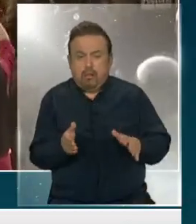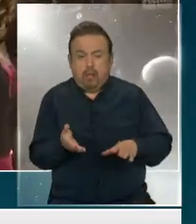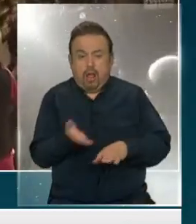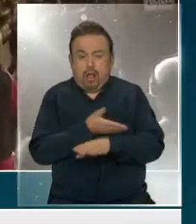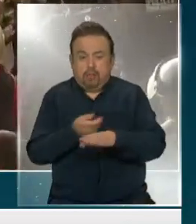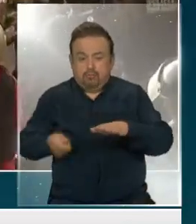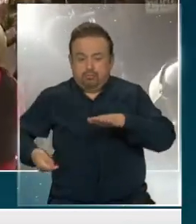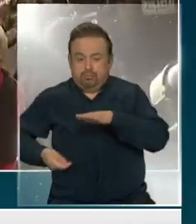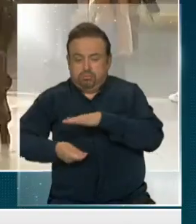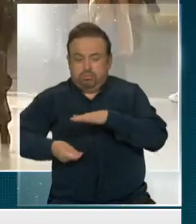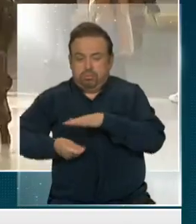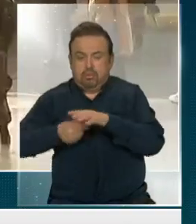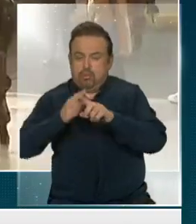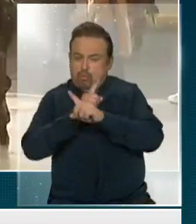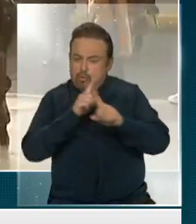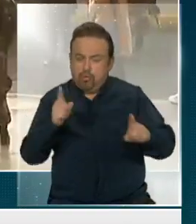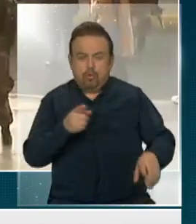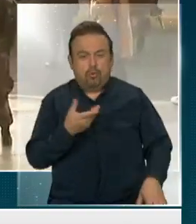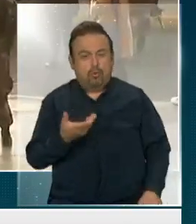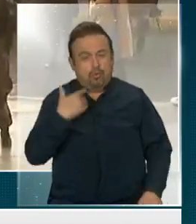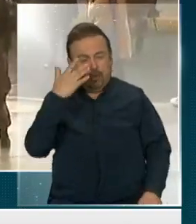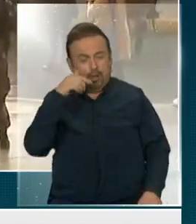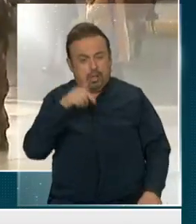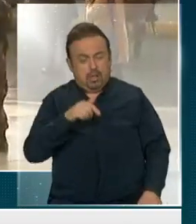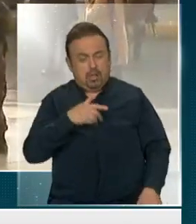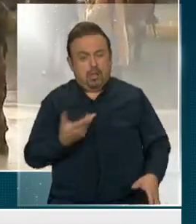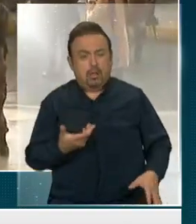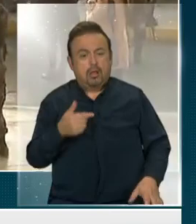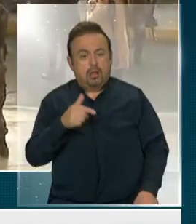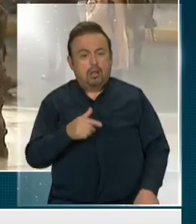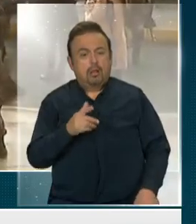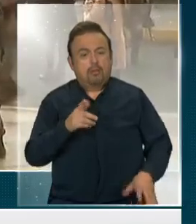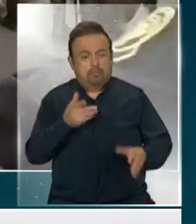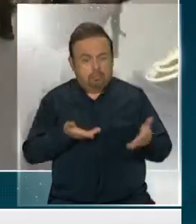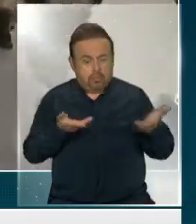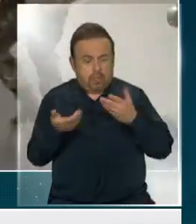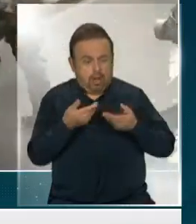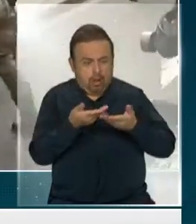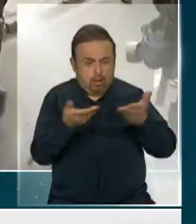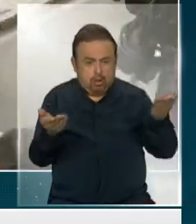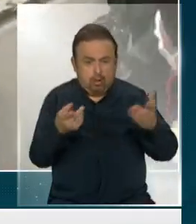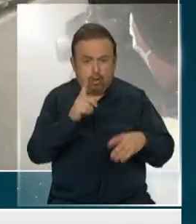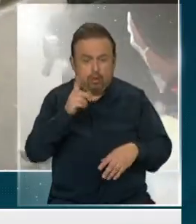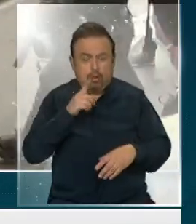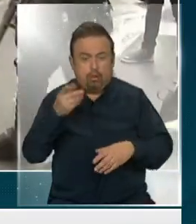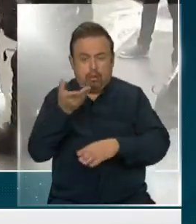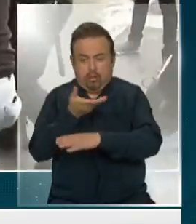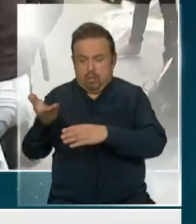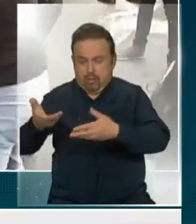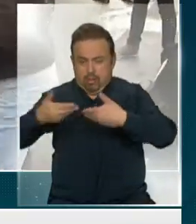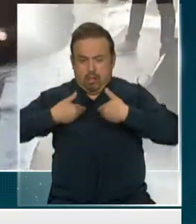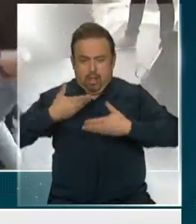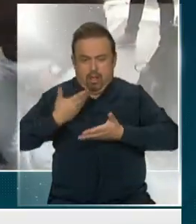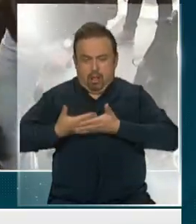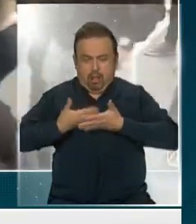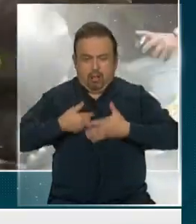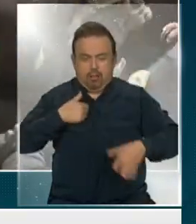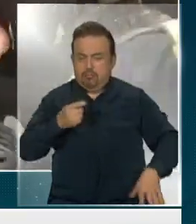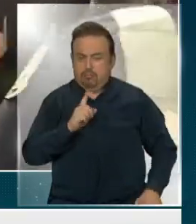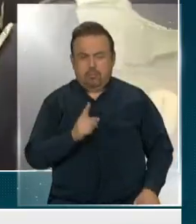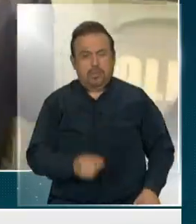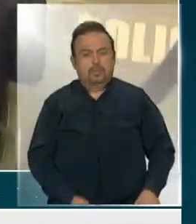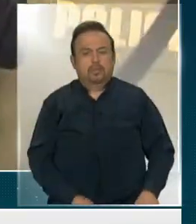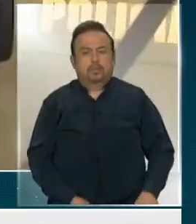recibido coimas. Creo que el poder es para servir a los demás y no para servir a intereses